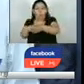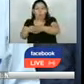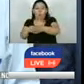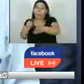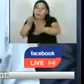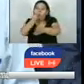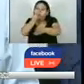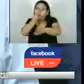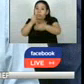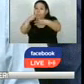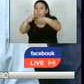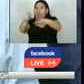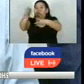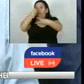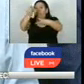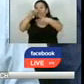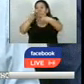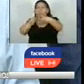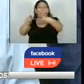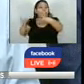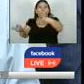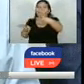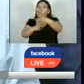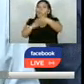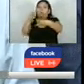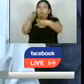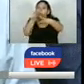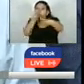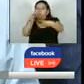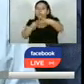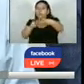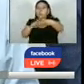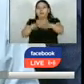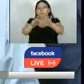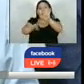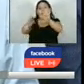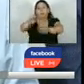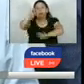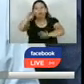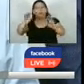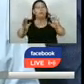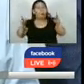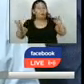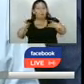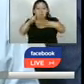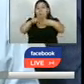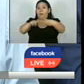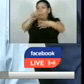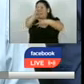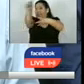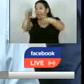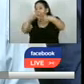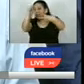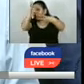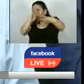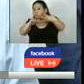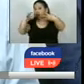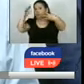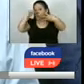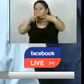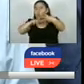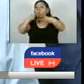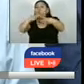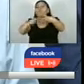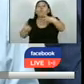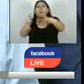comida. Y si ha reducido un tiempo de comida de ese 2.6%, ¿cuál ha sido? El mayor tiempo